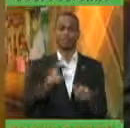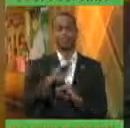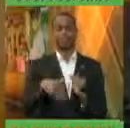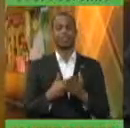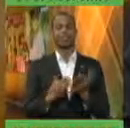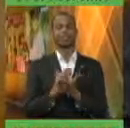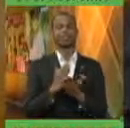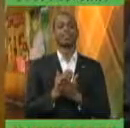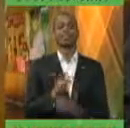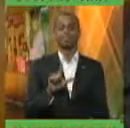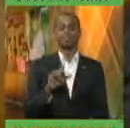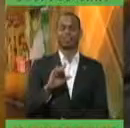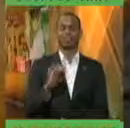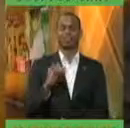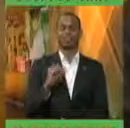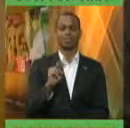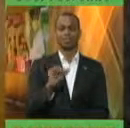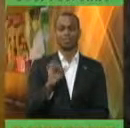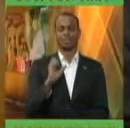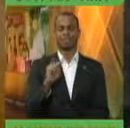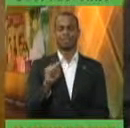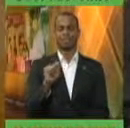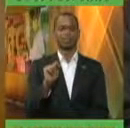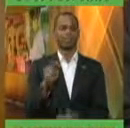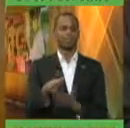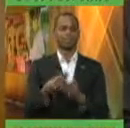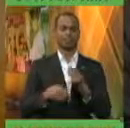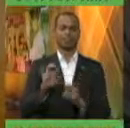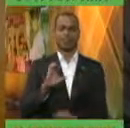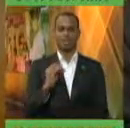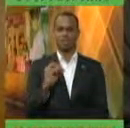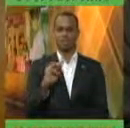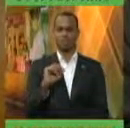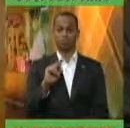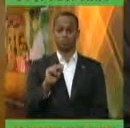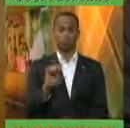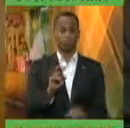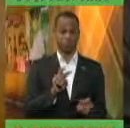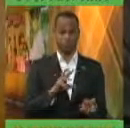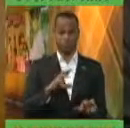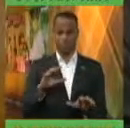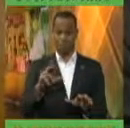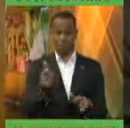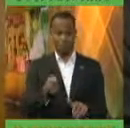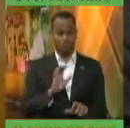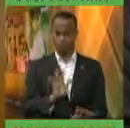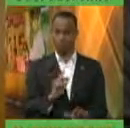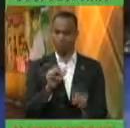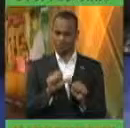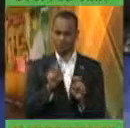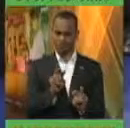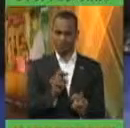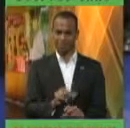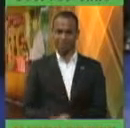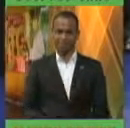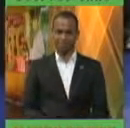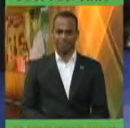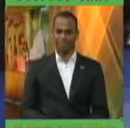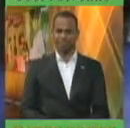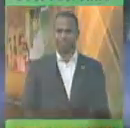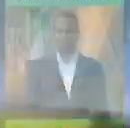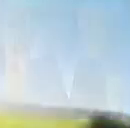devils lucas licencia el economista en eco mundo no se vaya de ahí por favor